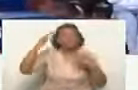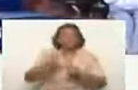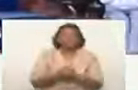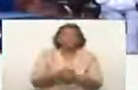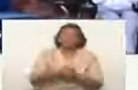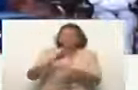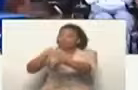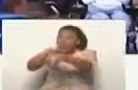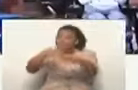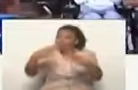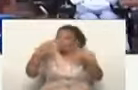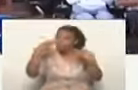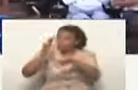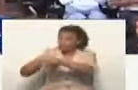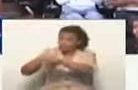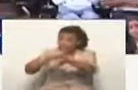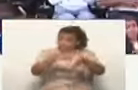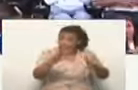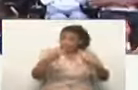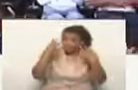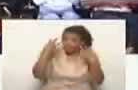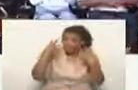Mira.